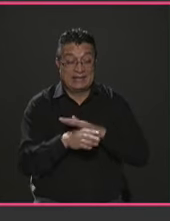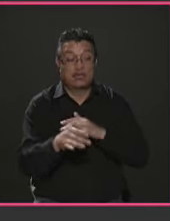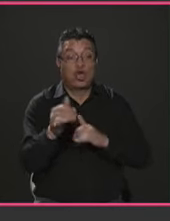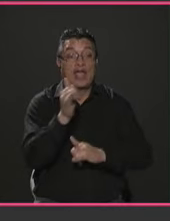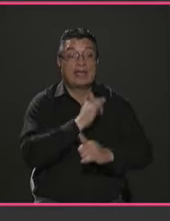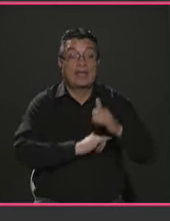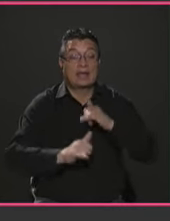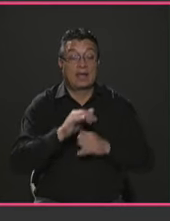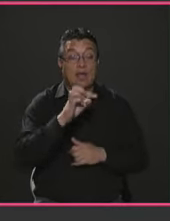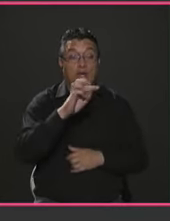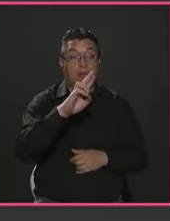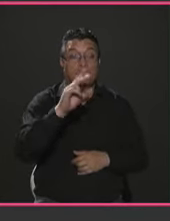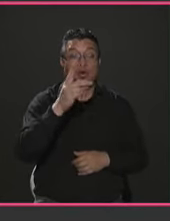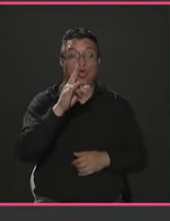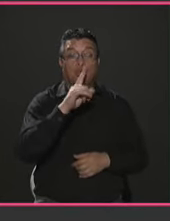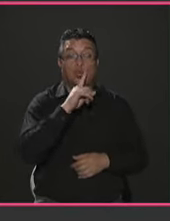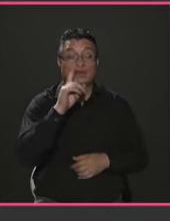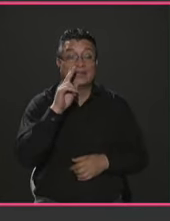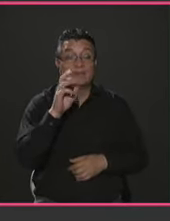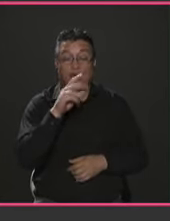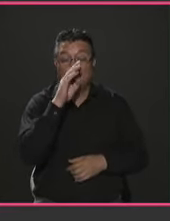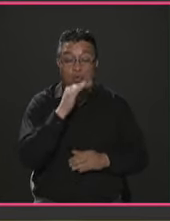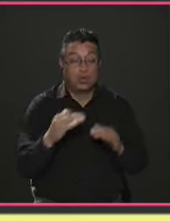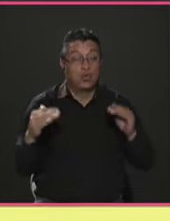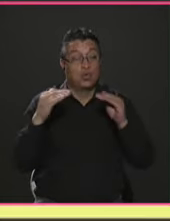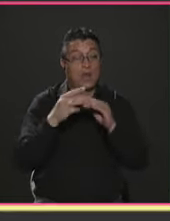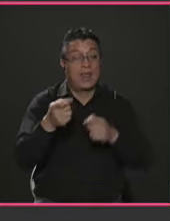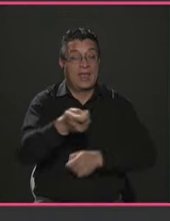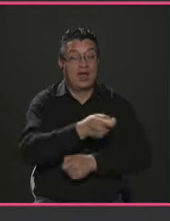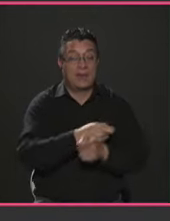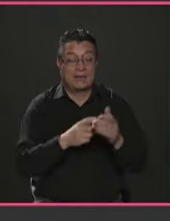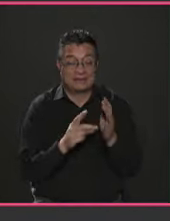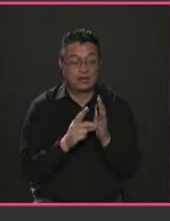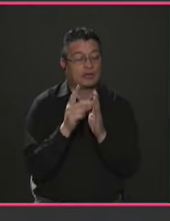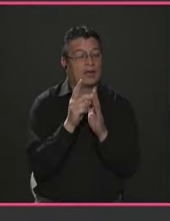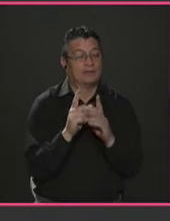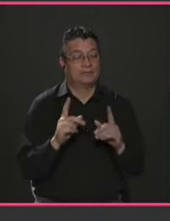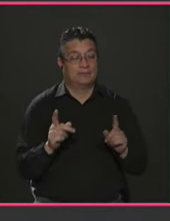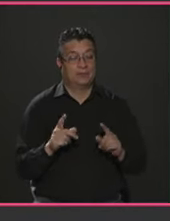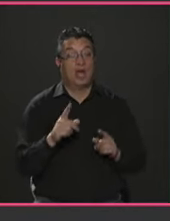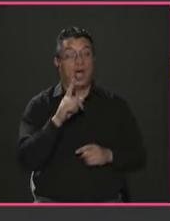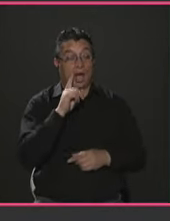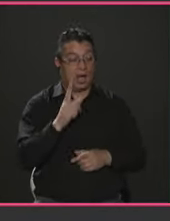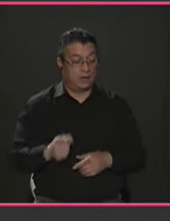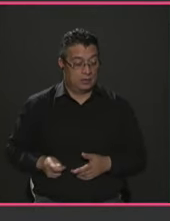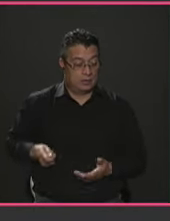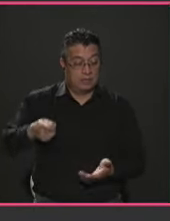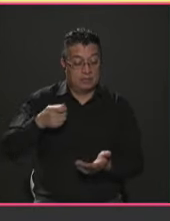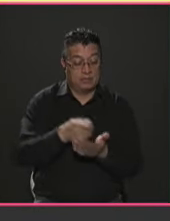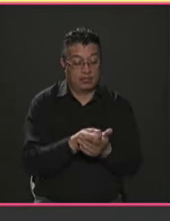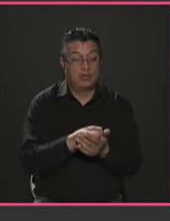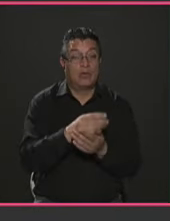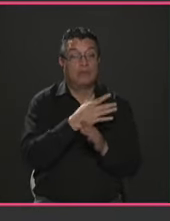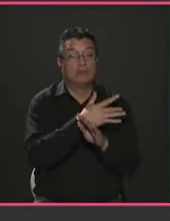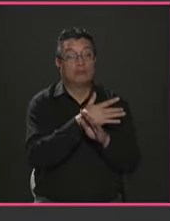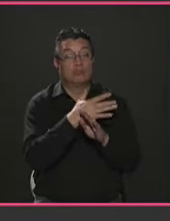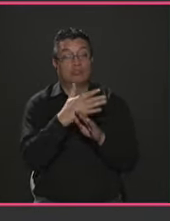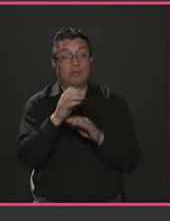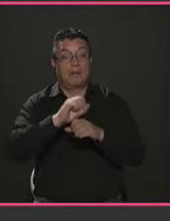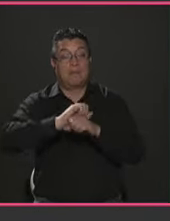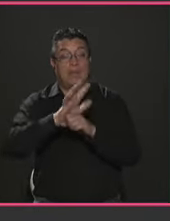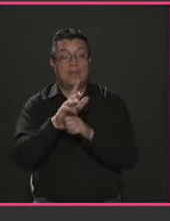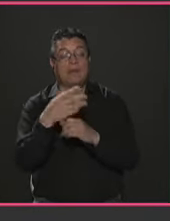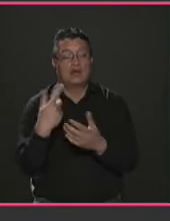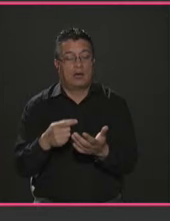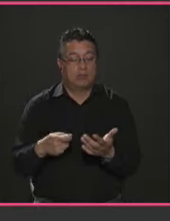uso productivo o no de la misma manera que lo están haciendo las economías desarrolladas hay inversión después de la durante la pandemia y después de la pandemia se